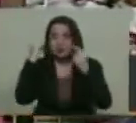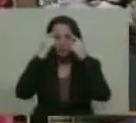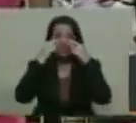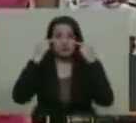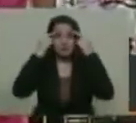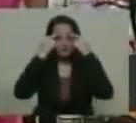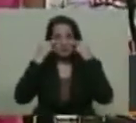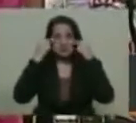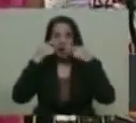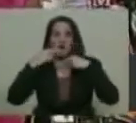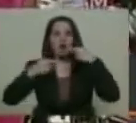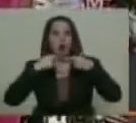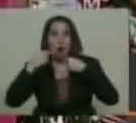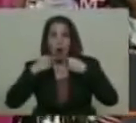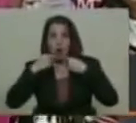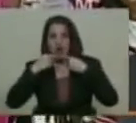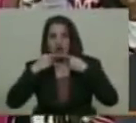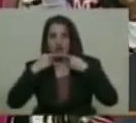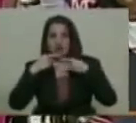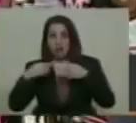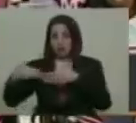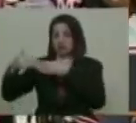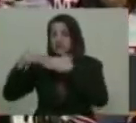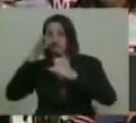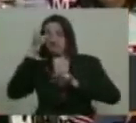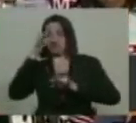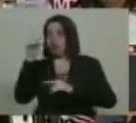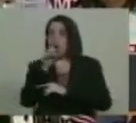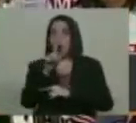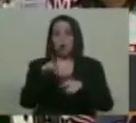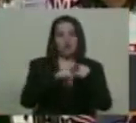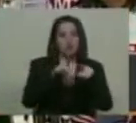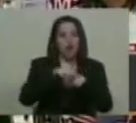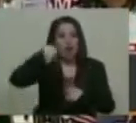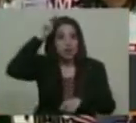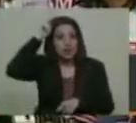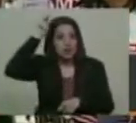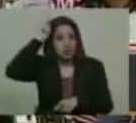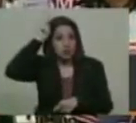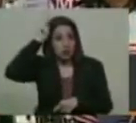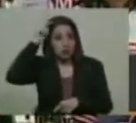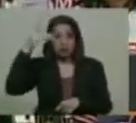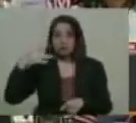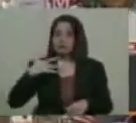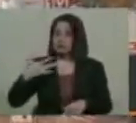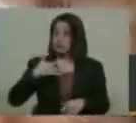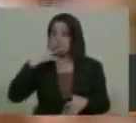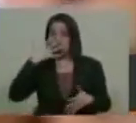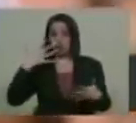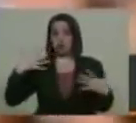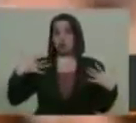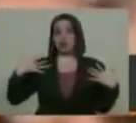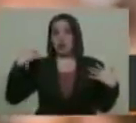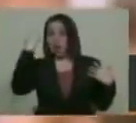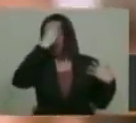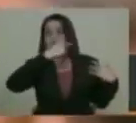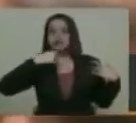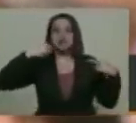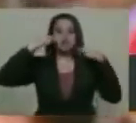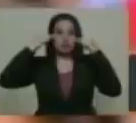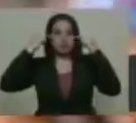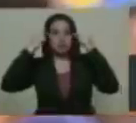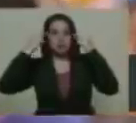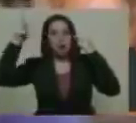no son de imperialistas, son ojos de indio. Sintámonos orgullosos de los ojos, del rostro que tenemos de indio,